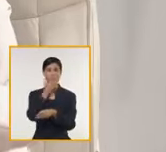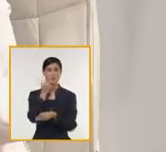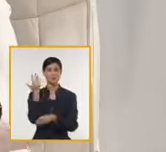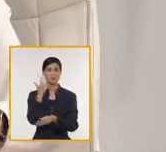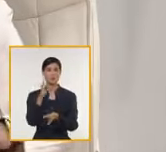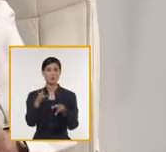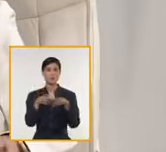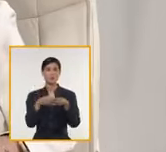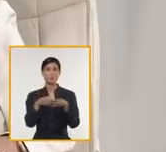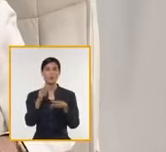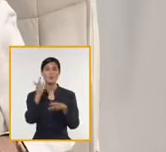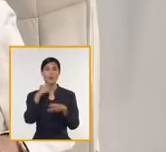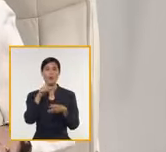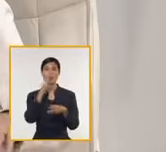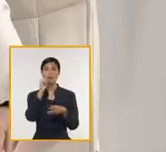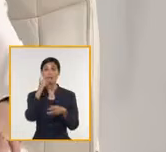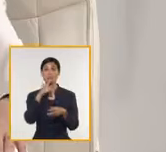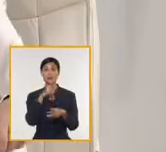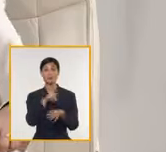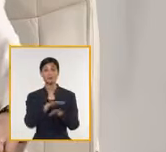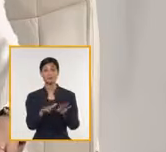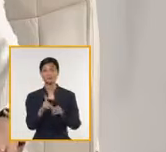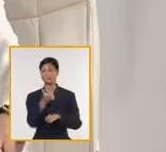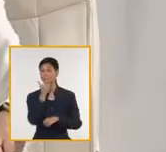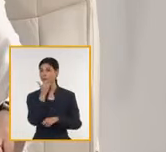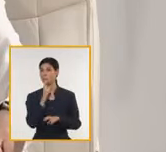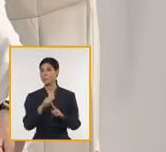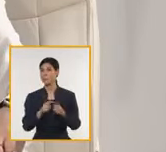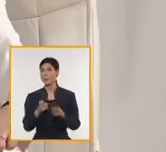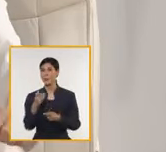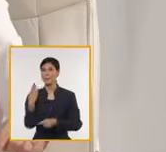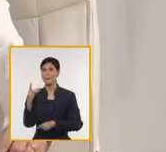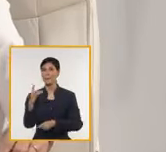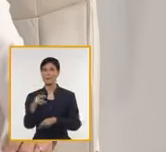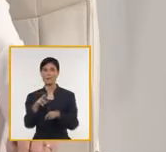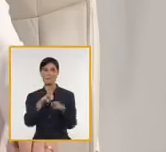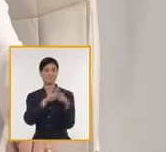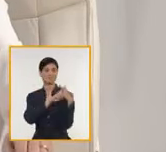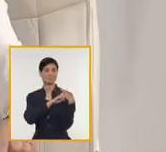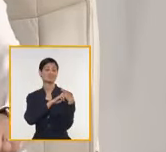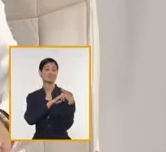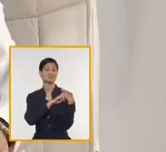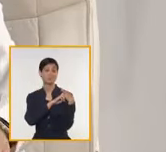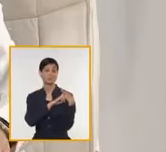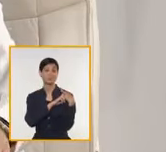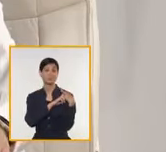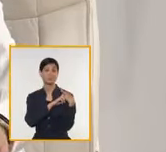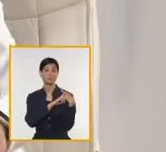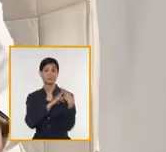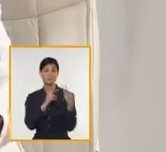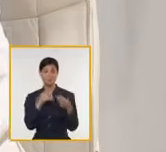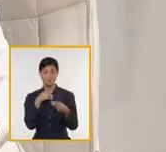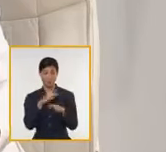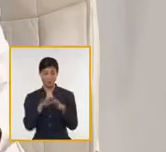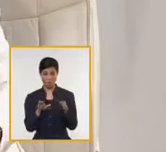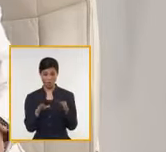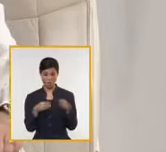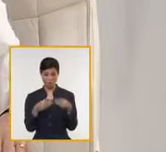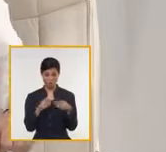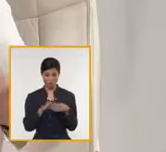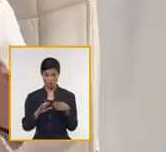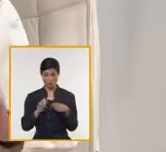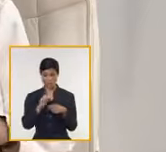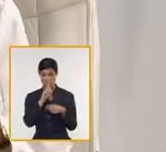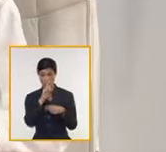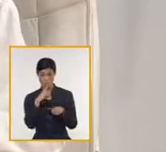de los países de la región hacia gobiernos de la derecha. Habría que preguntarse, bueno, ¿se cierran ciclos? ¿Se abren otros?